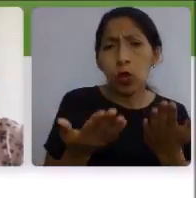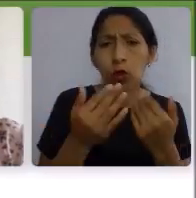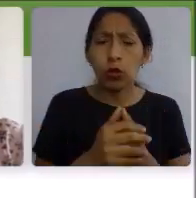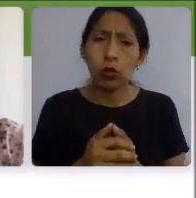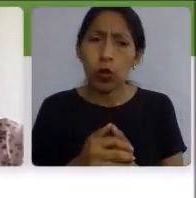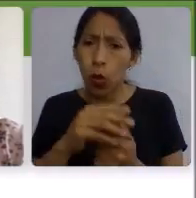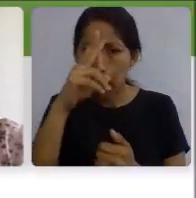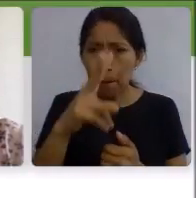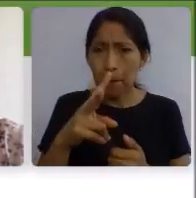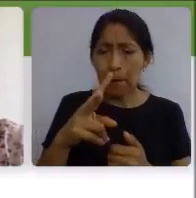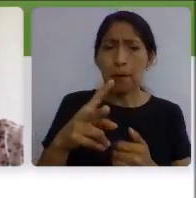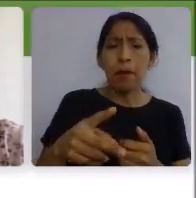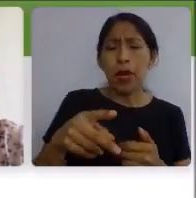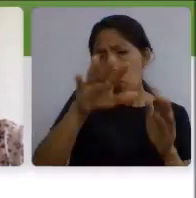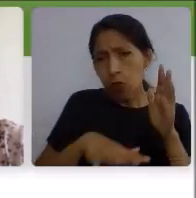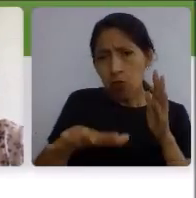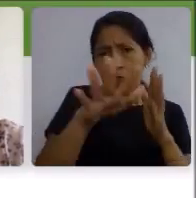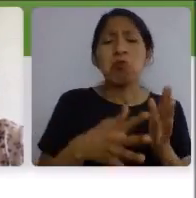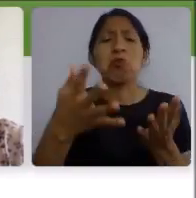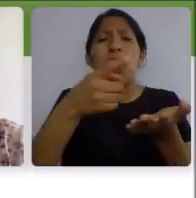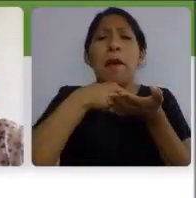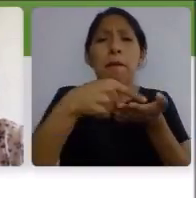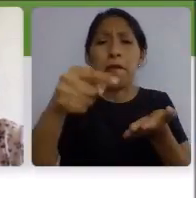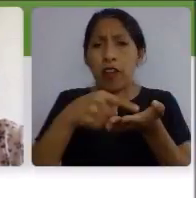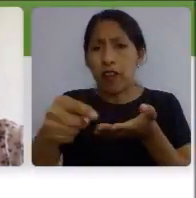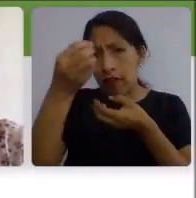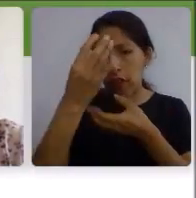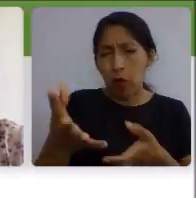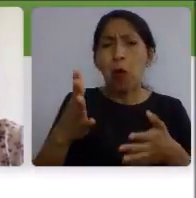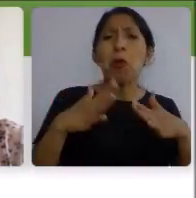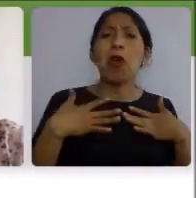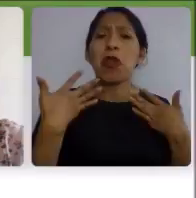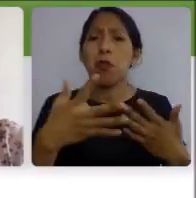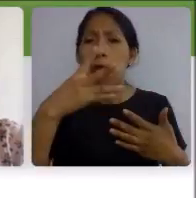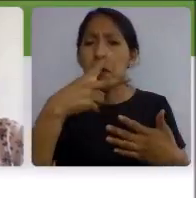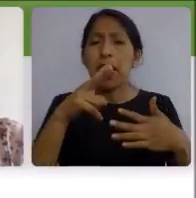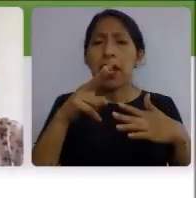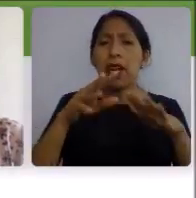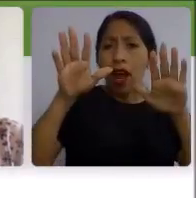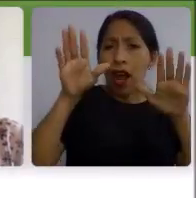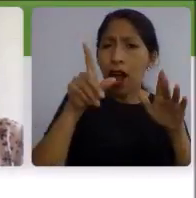de todo el país, donde se puede lograr observar aves, no solamente